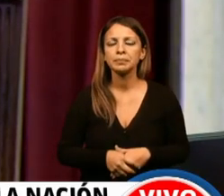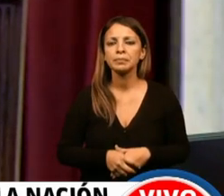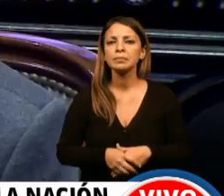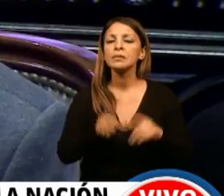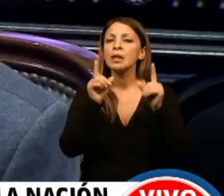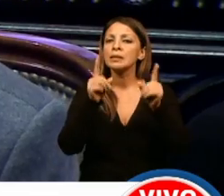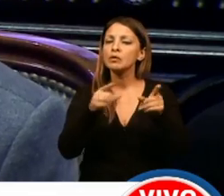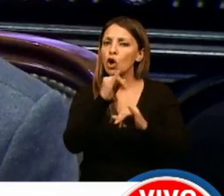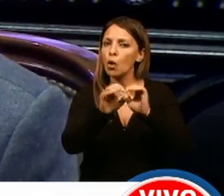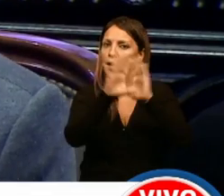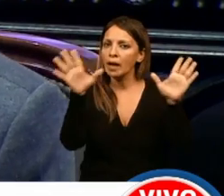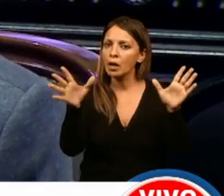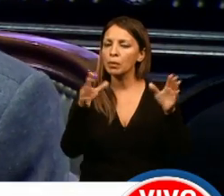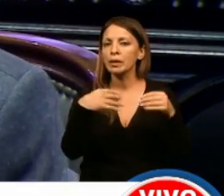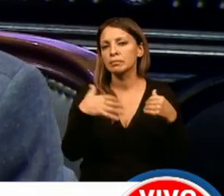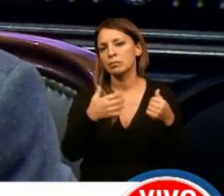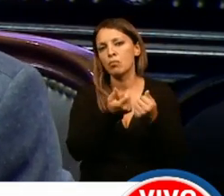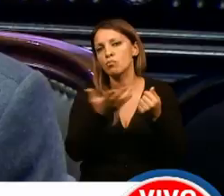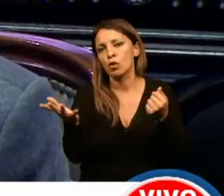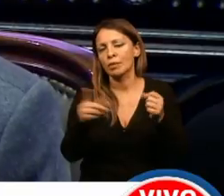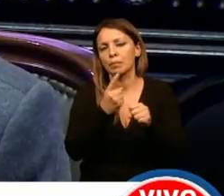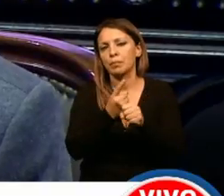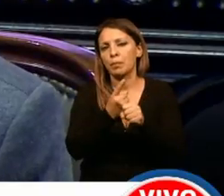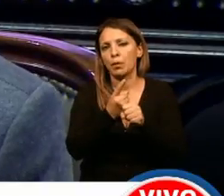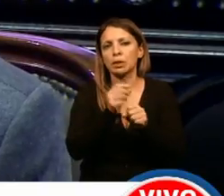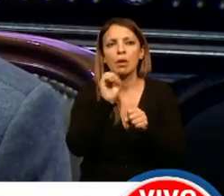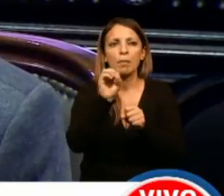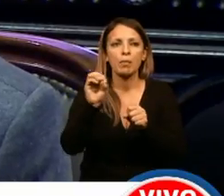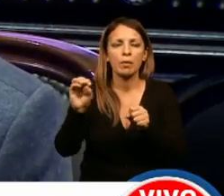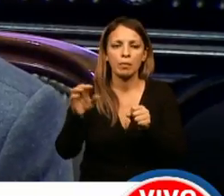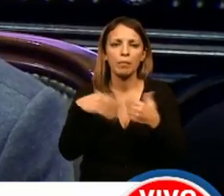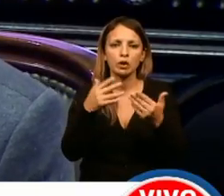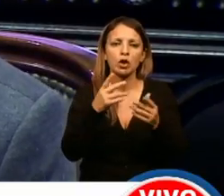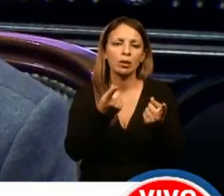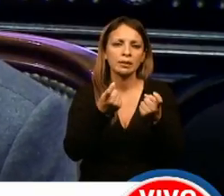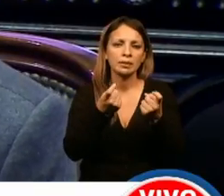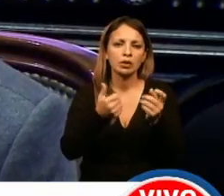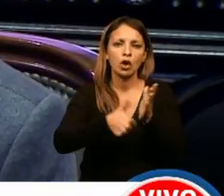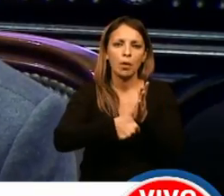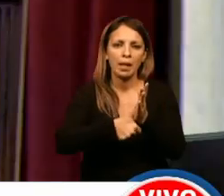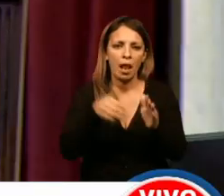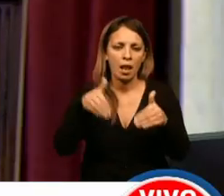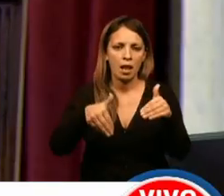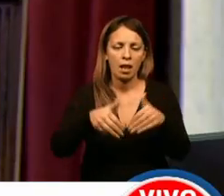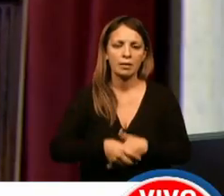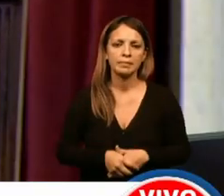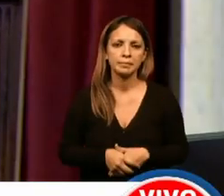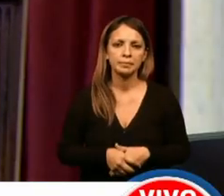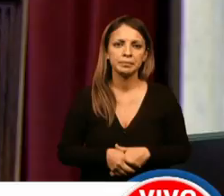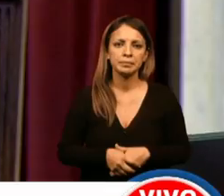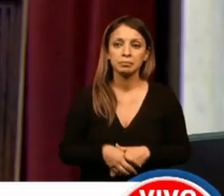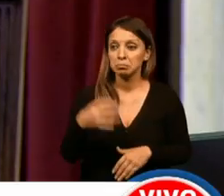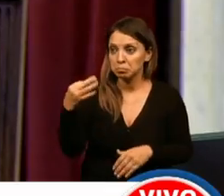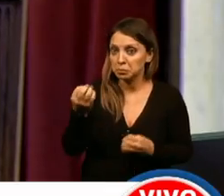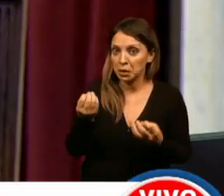lo aclaro porque son varios y es imposible nombrarlos así que para ser más prolijos por eso la votación nominal perfecto tienes